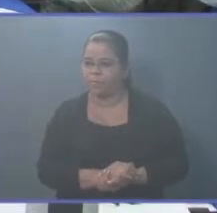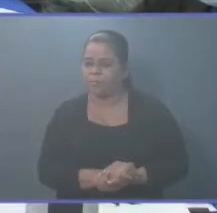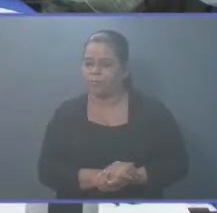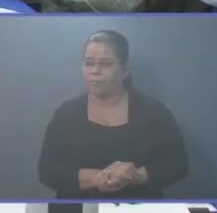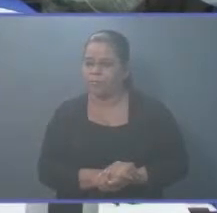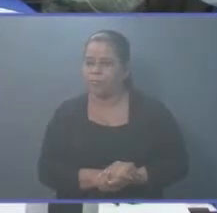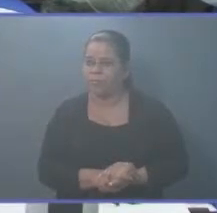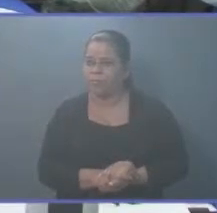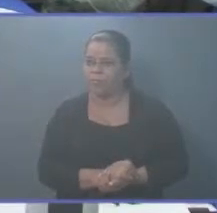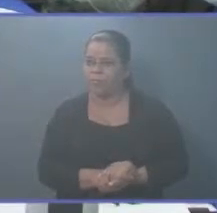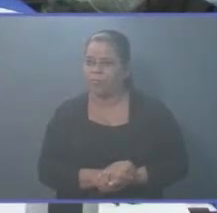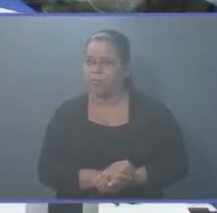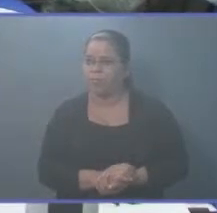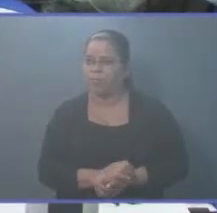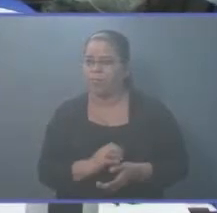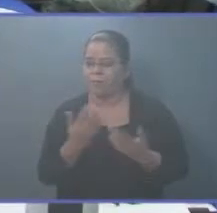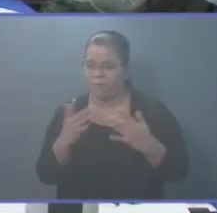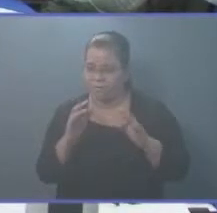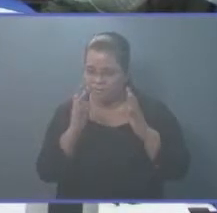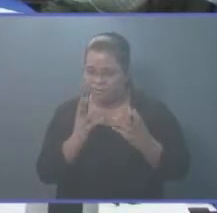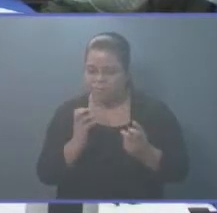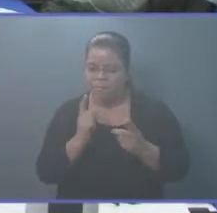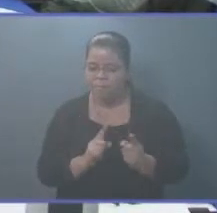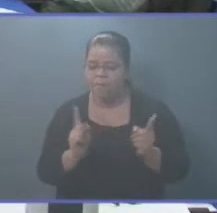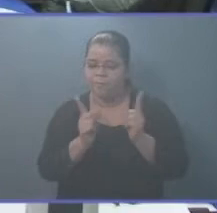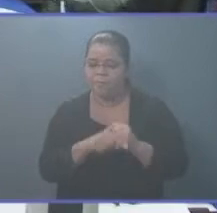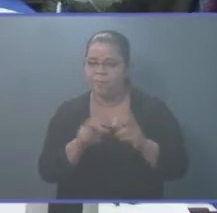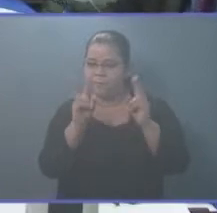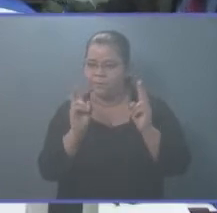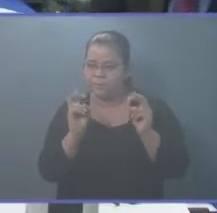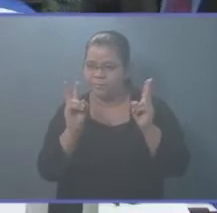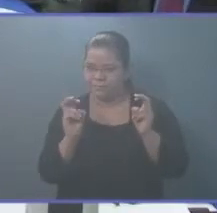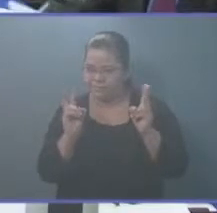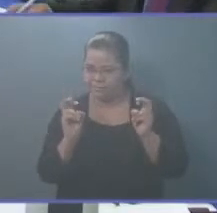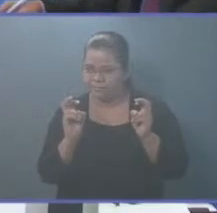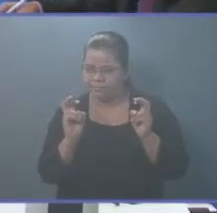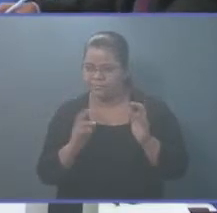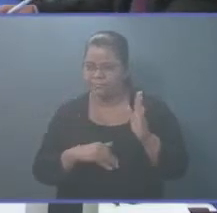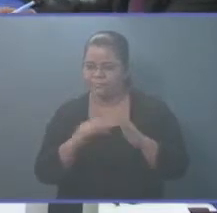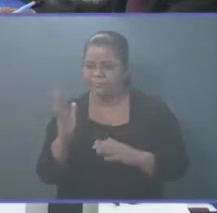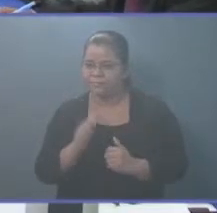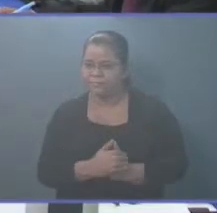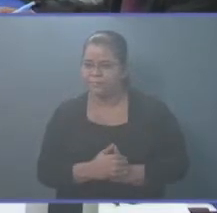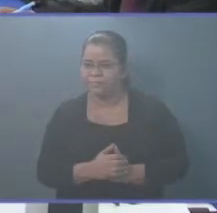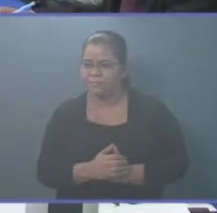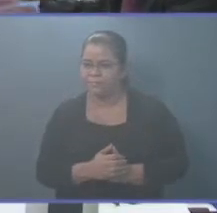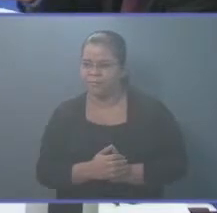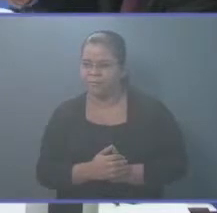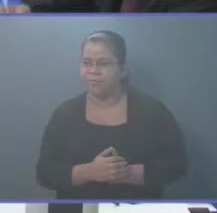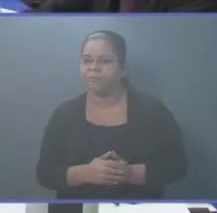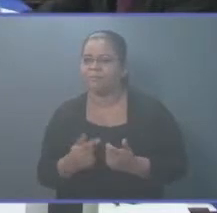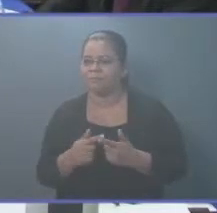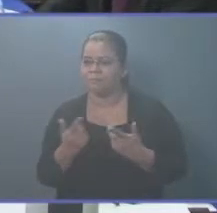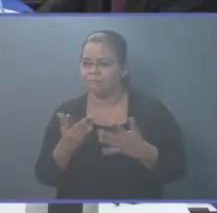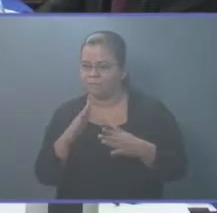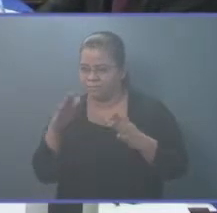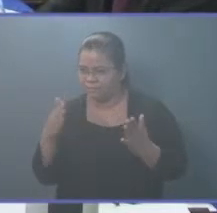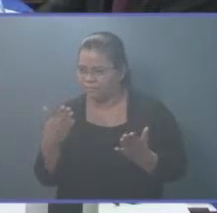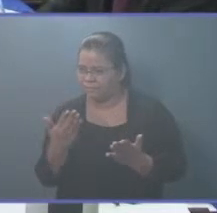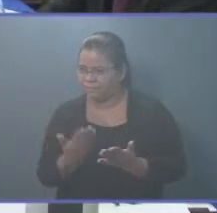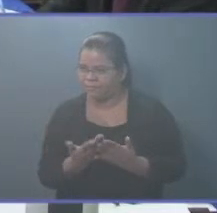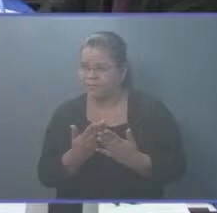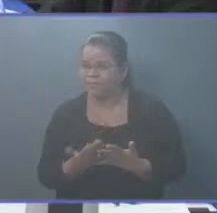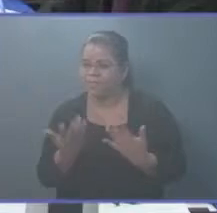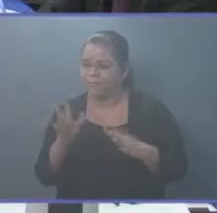Así como está, ¿verdad? Ok. Y cambiaría el acápite. Ya no solo diría unidad fiscal especializada, sino que quizás